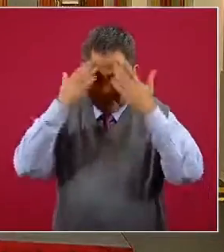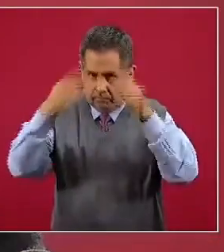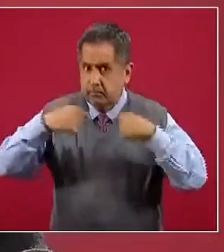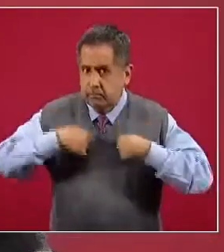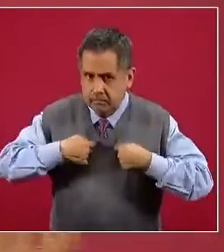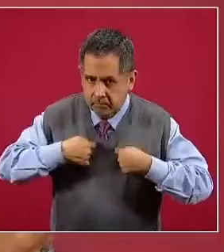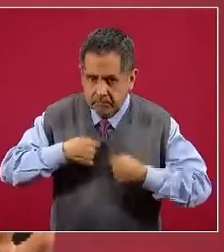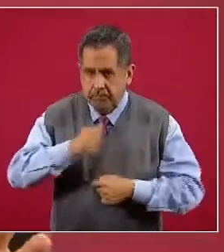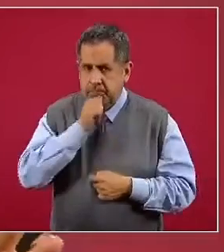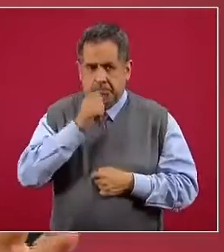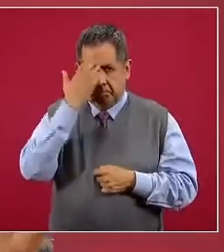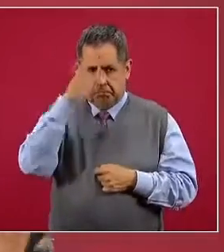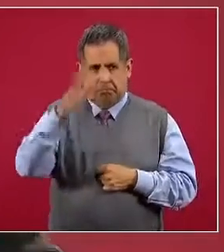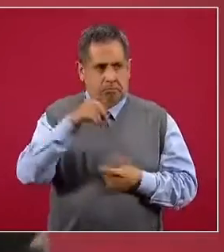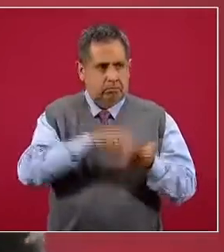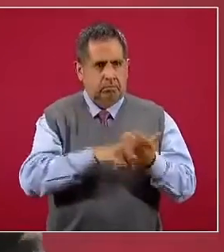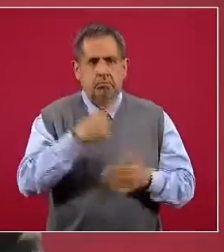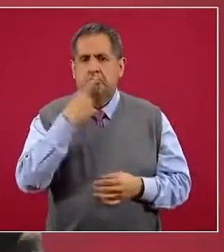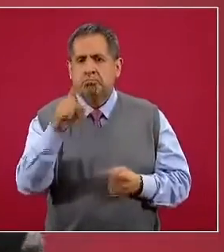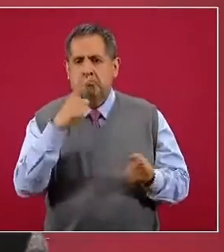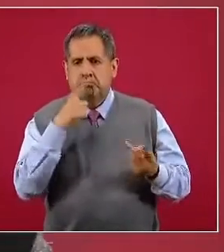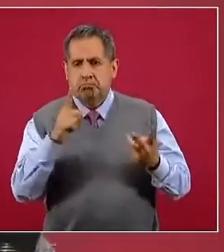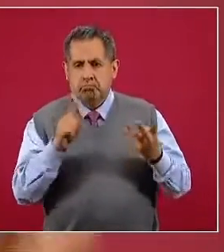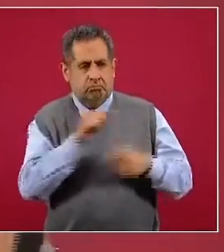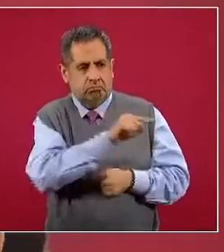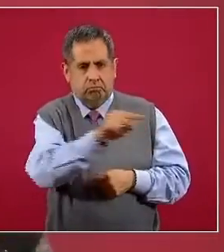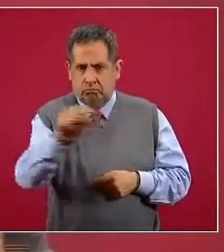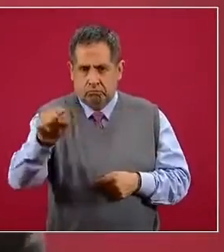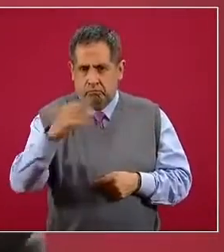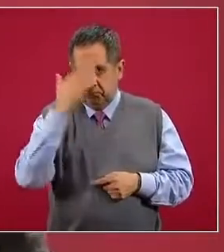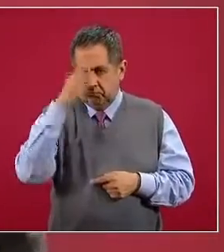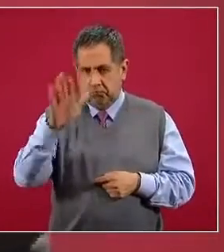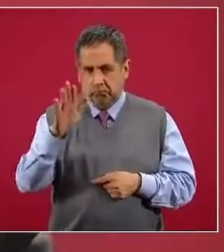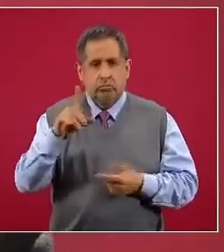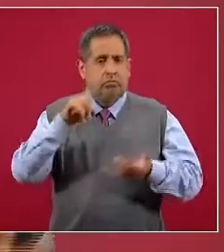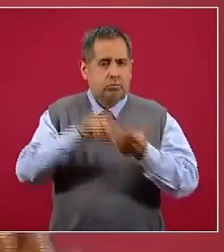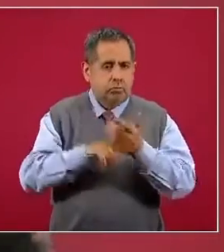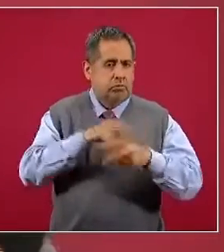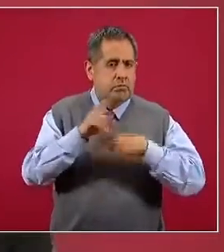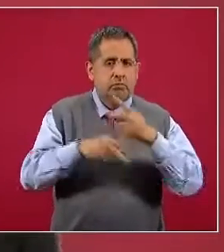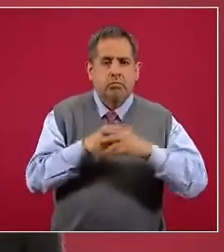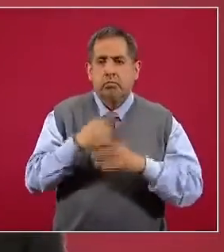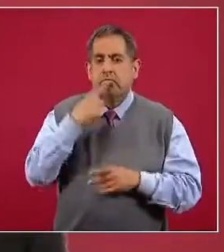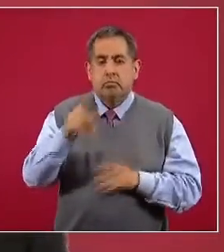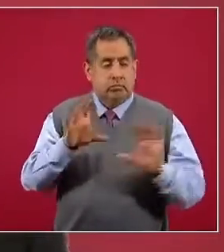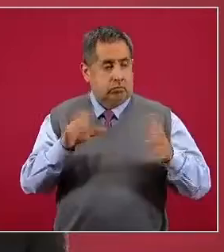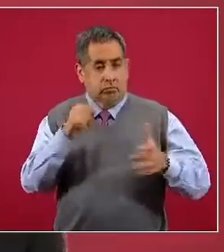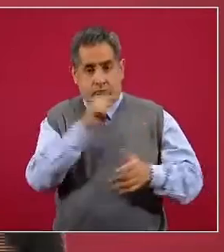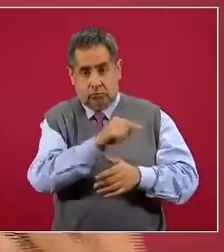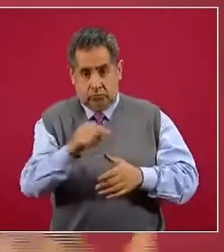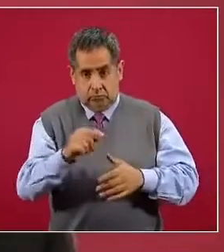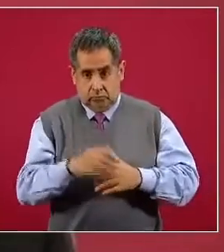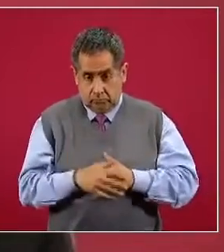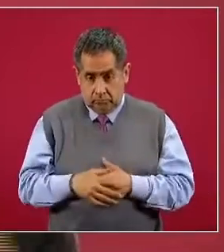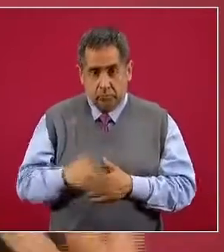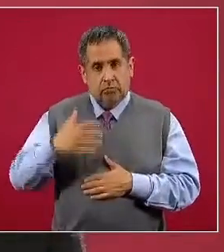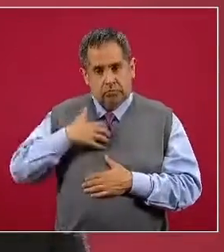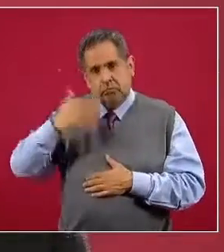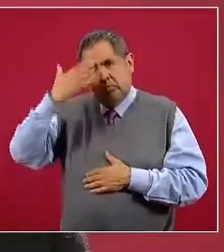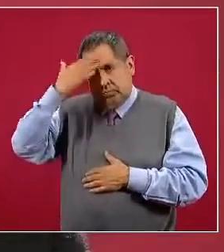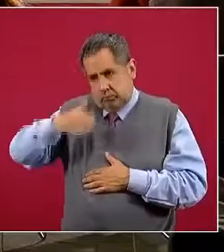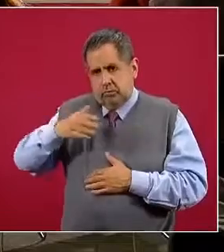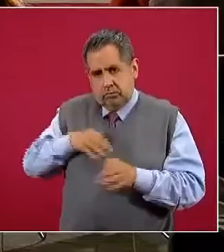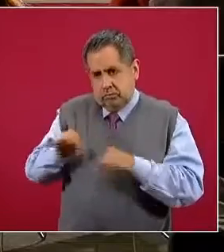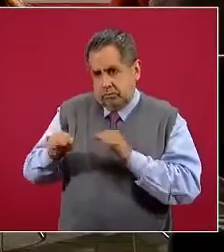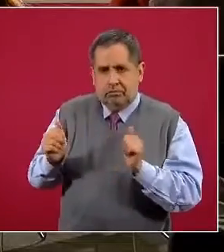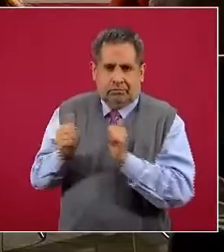conocimiento de ocurrencia de este fenómeno o de casos específicos de este modo de operación. Conozco, porque